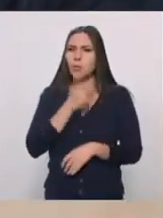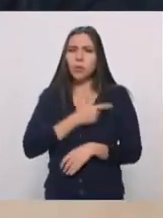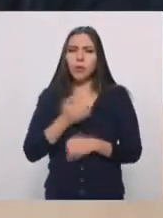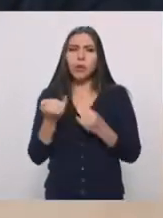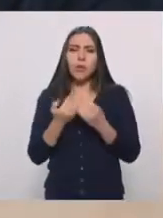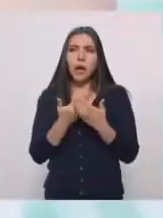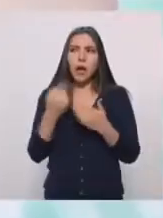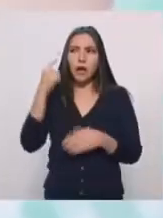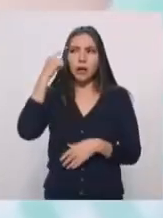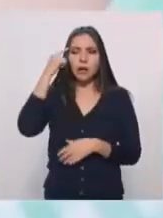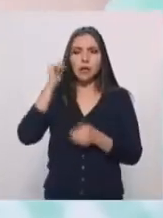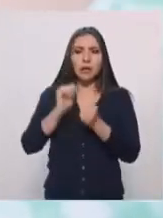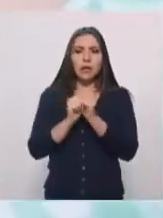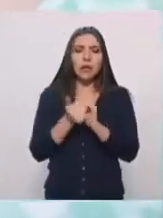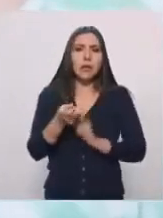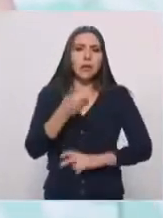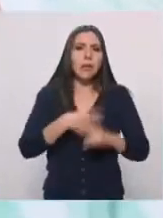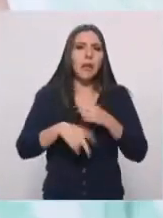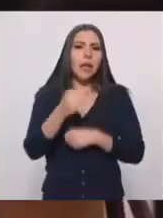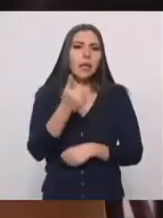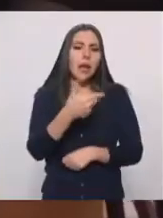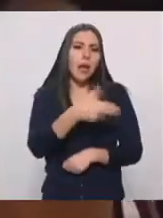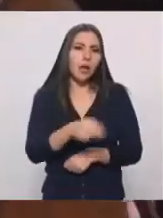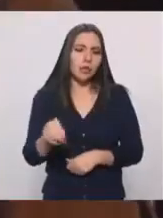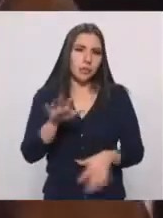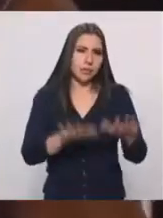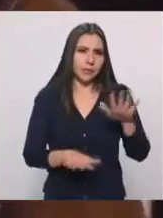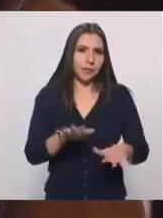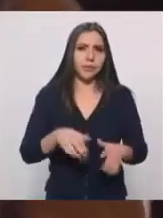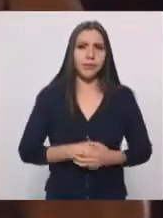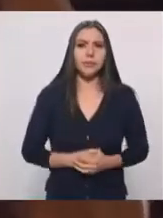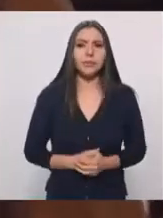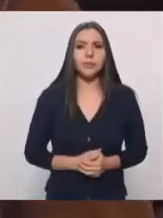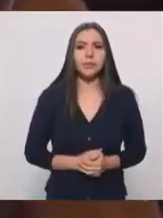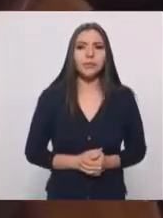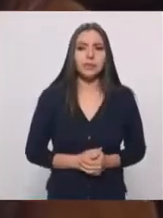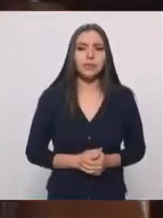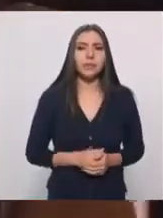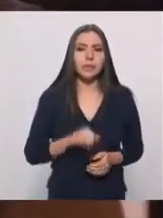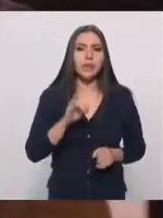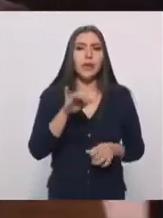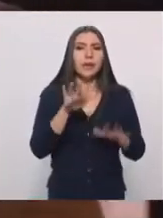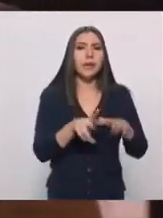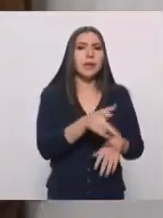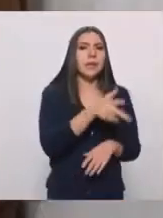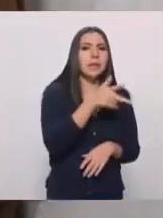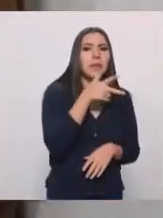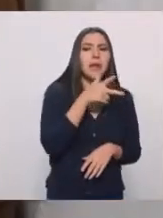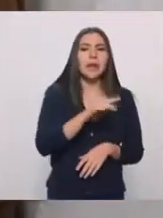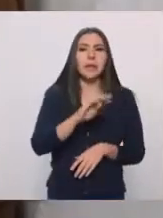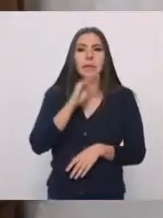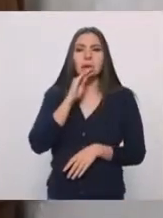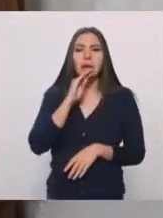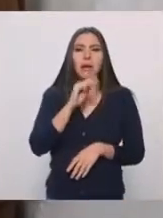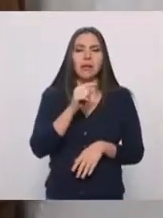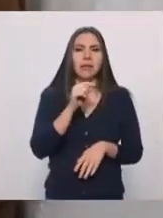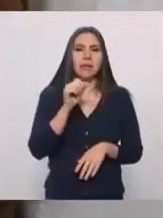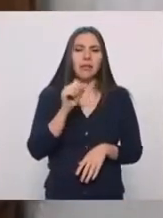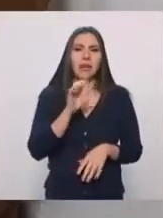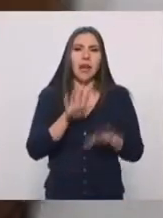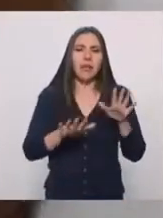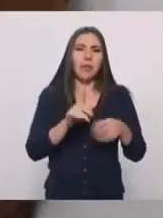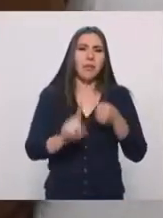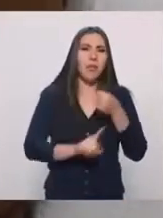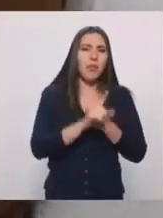¿no? Sin querer, insisto, ¿no? perdón, y que ojo, Aldo, estas relaciones de padres tóxicos no solamente se dan con niños, son relaciones que también